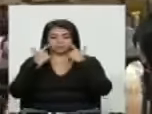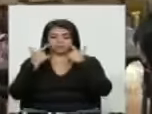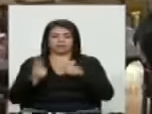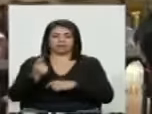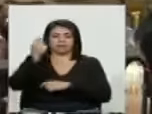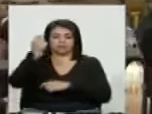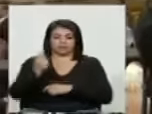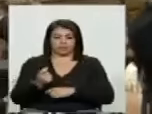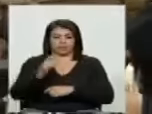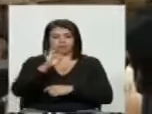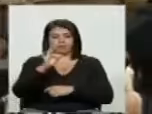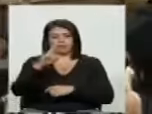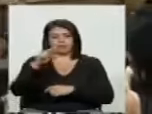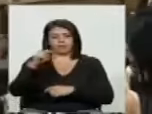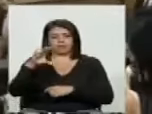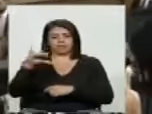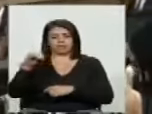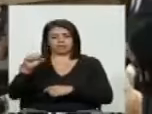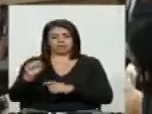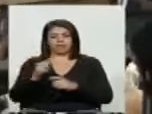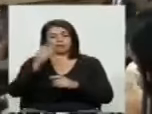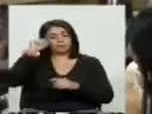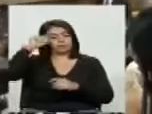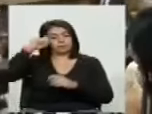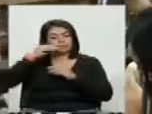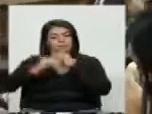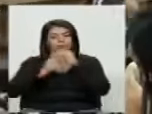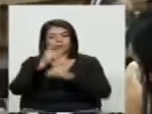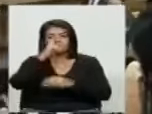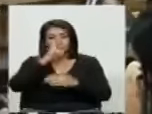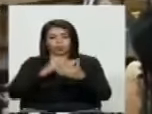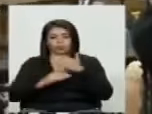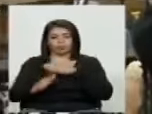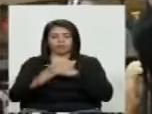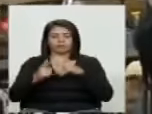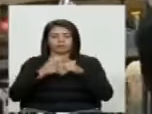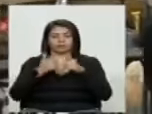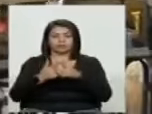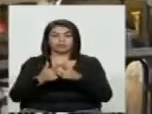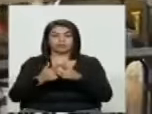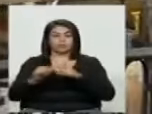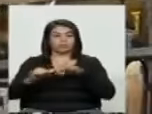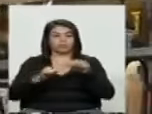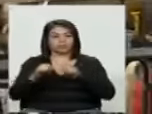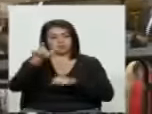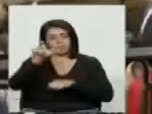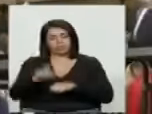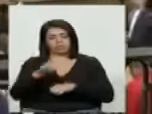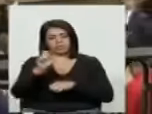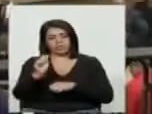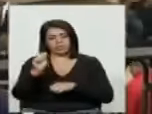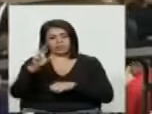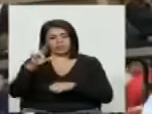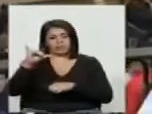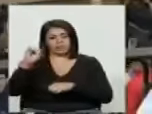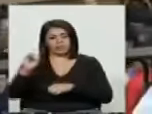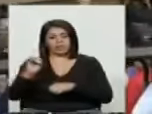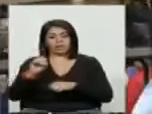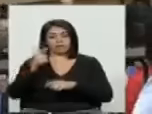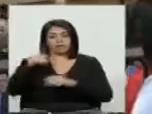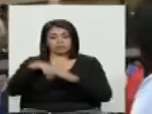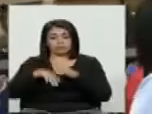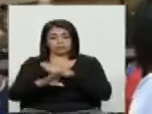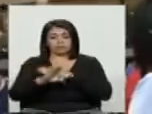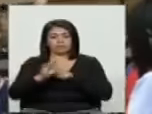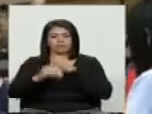el diputado Francisco Quevedo para rememorar un año más de la siembra de del gran movilizador Darío Vivas. Dentro de la